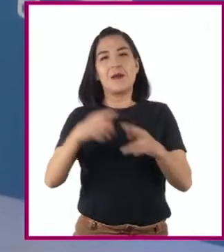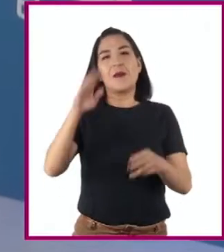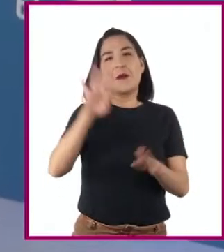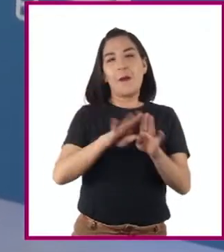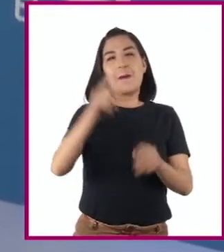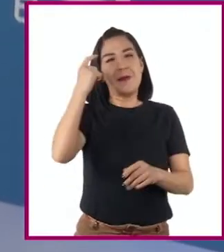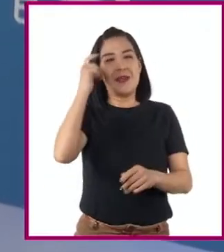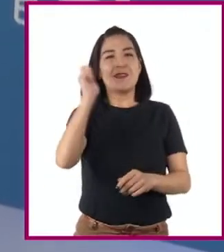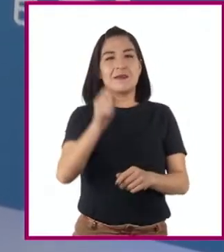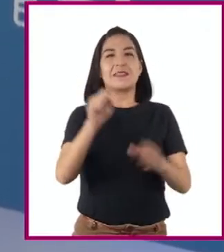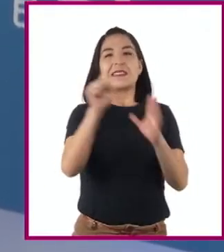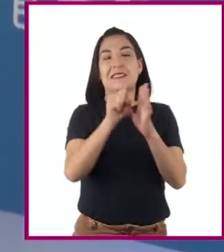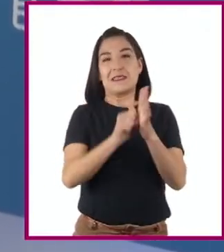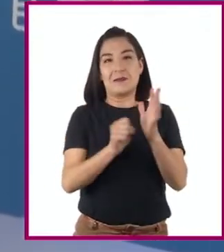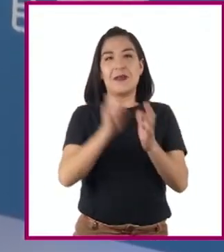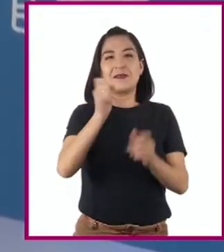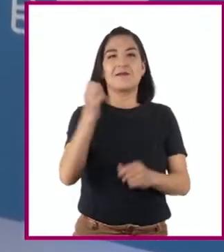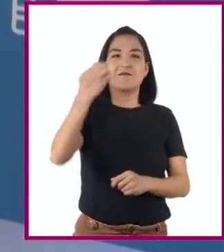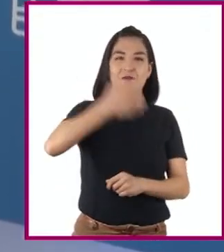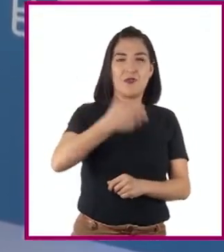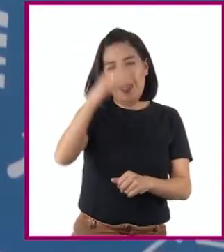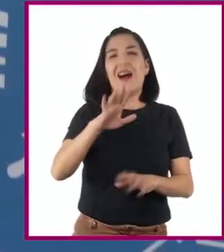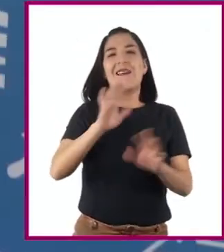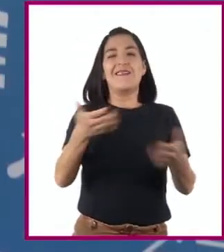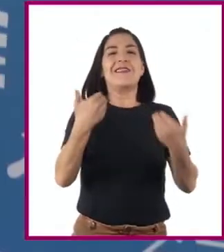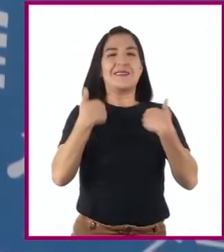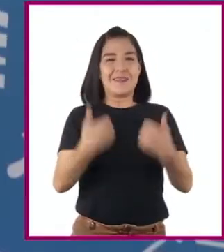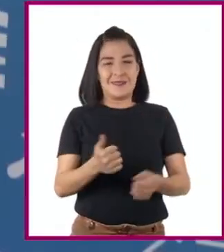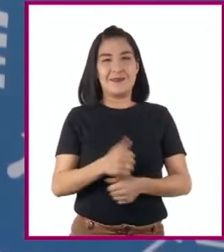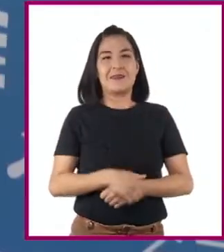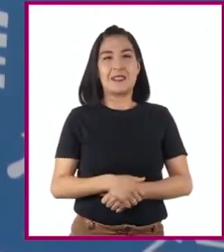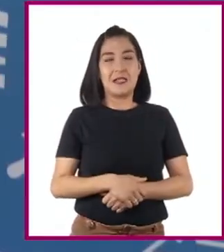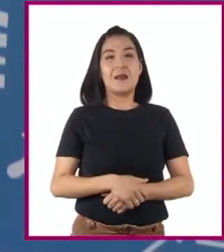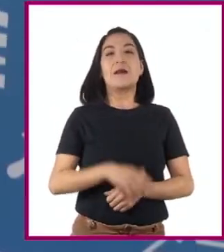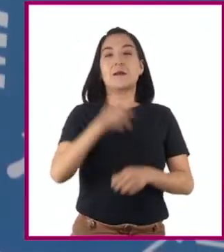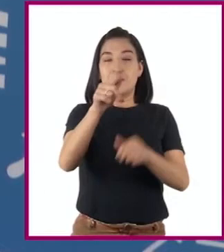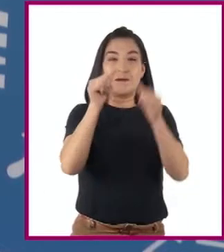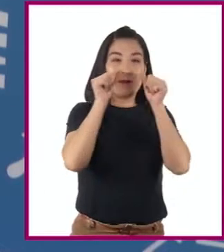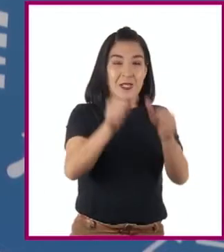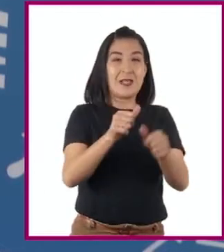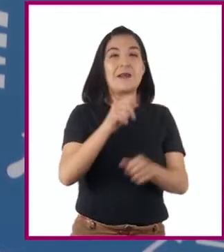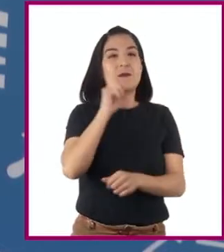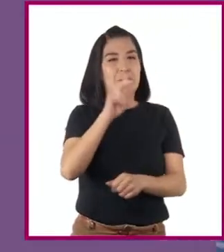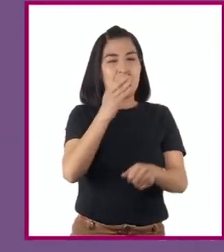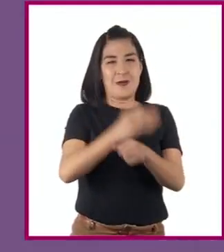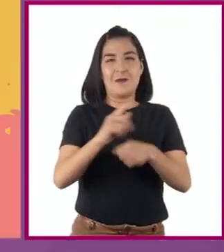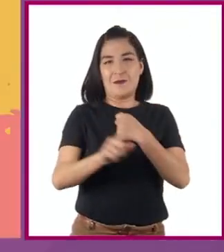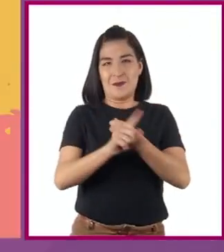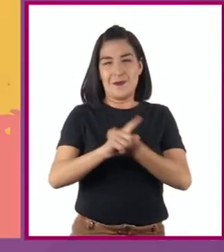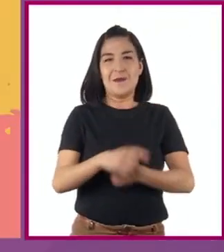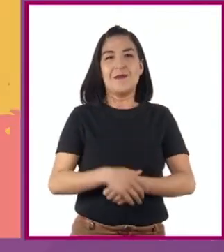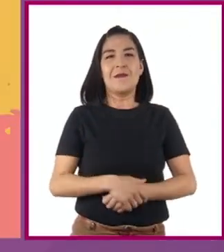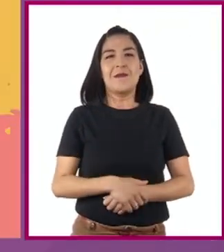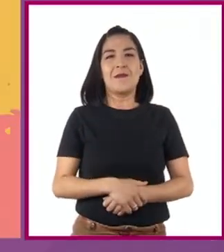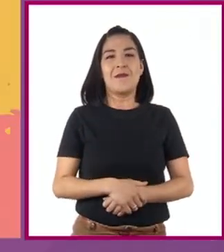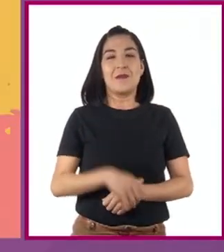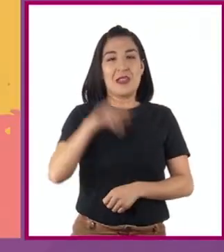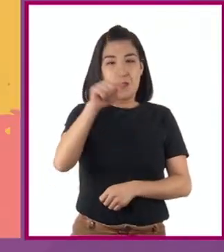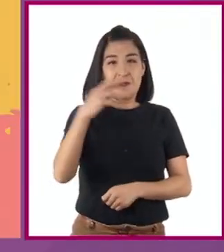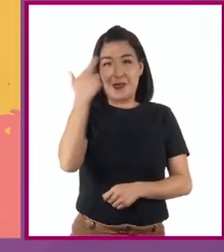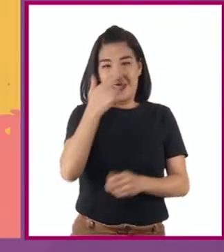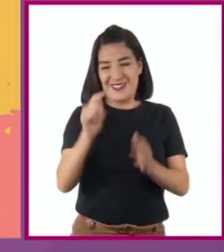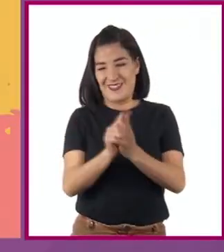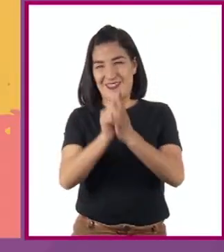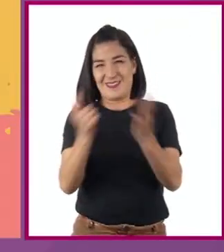sistemas de dos ecuaciones lineales con dos incógnitas. Pongan mucha atención en la siguiente situación. Al revisar su libro